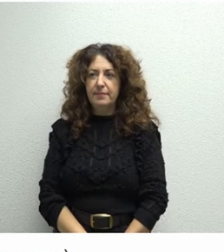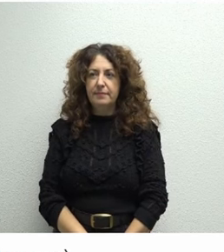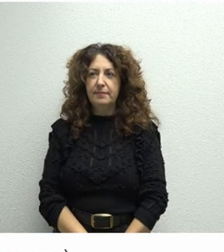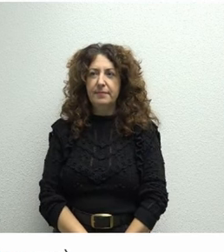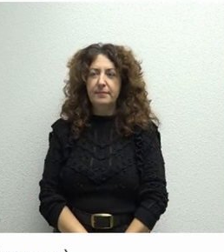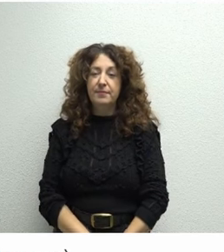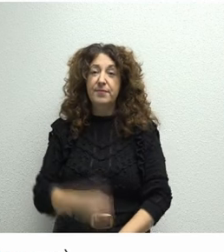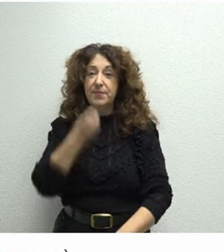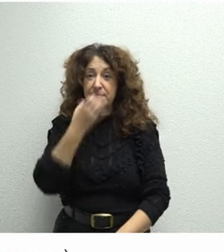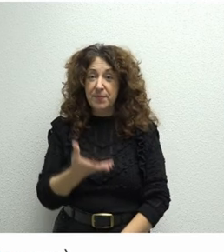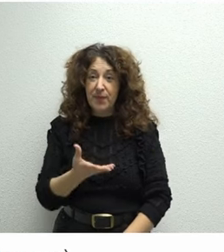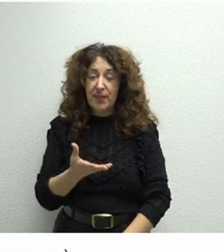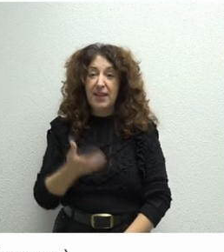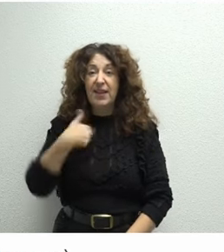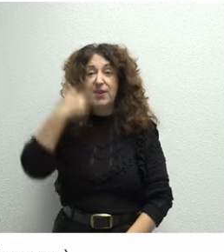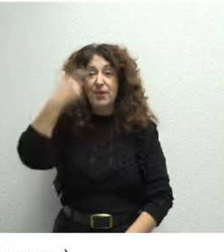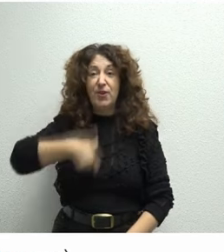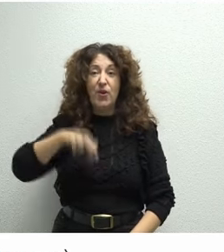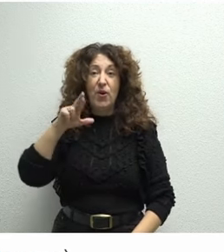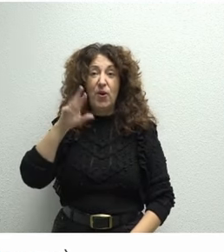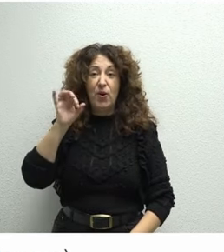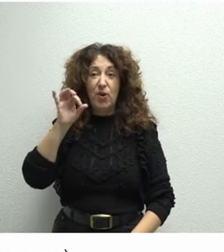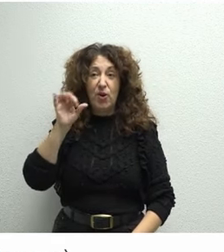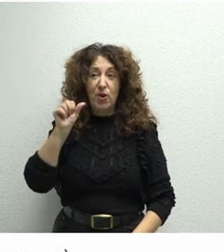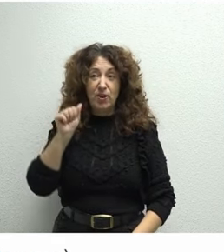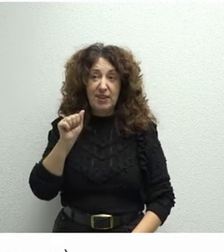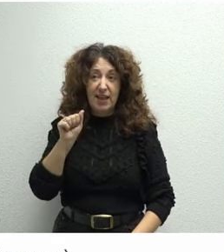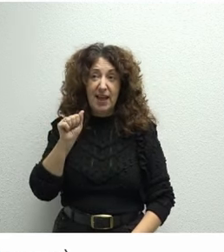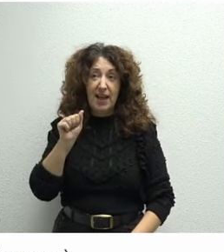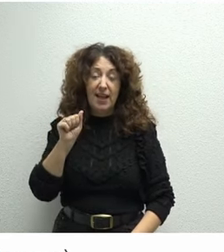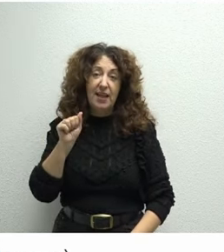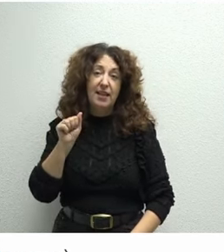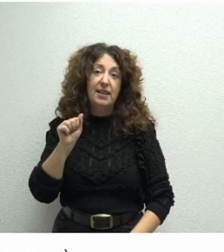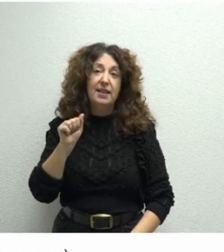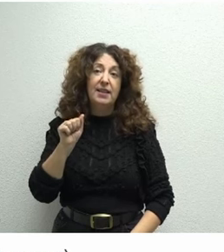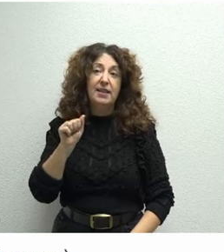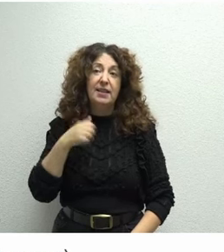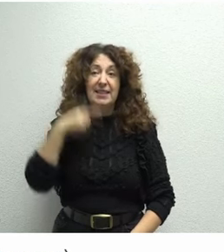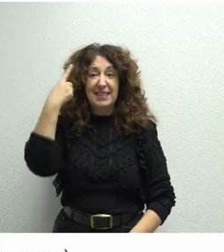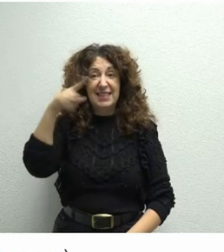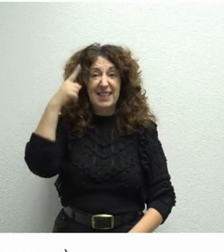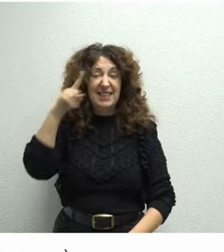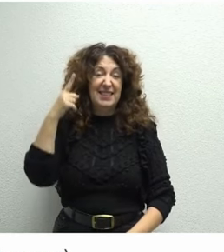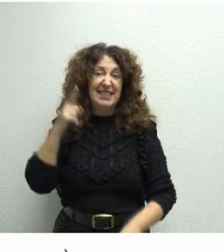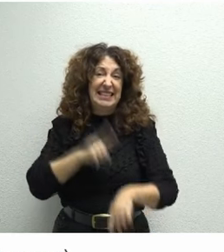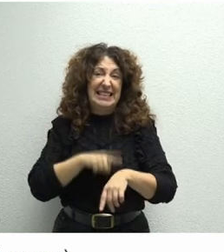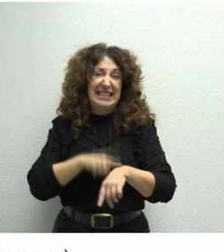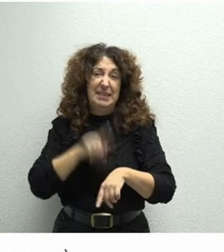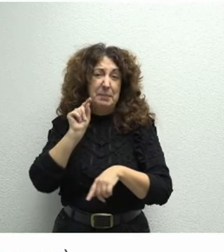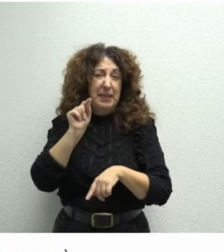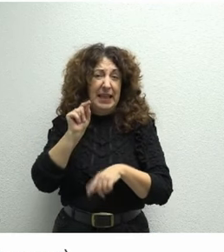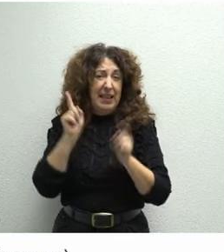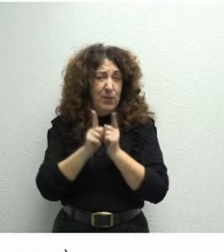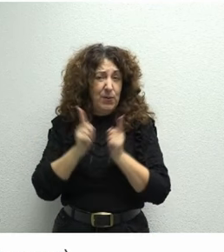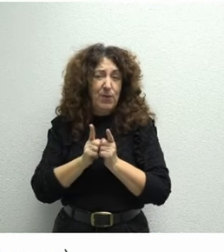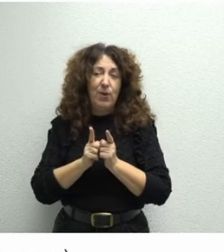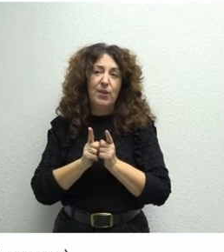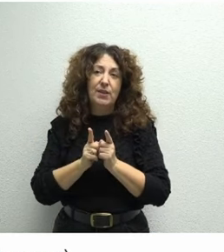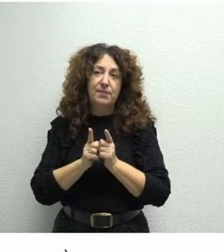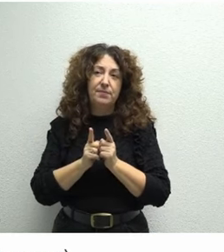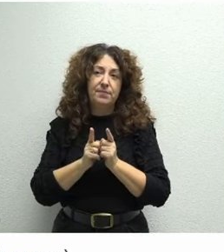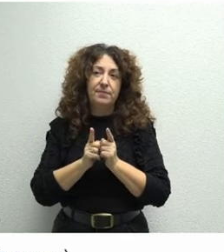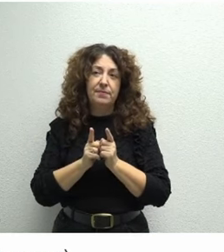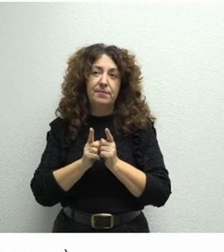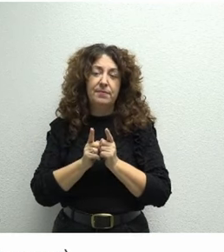Bueno pues muy buenas eh soy Rosa y bueno ya teniendo en cuenta que nos quedan unos minutitos no